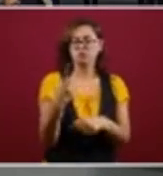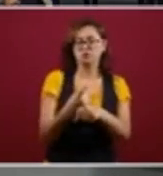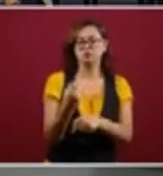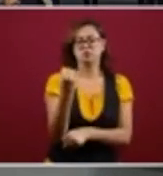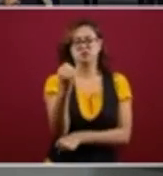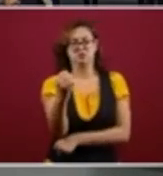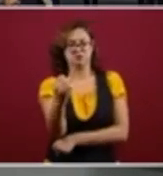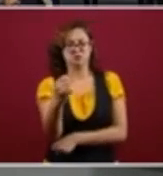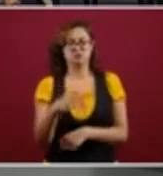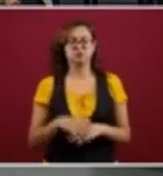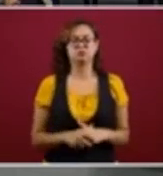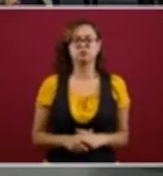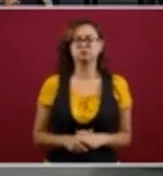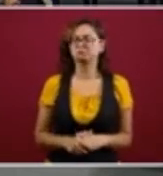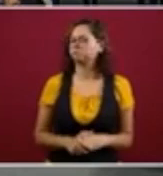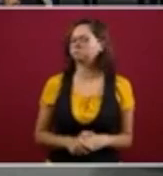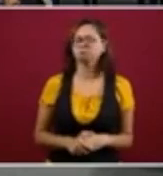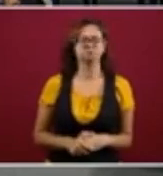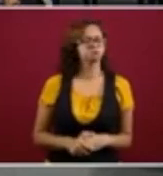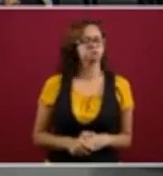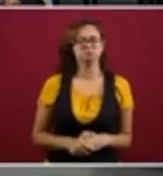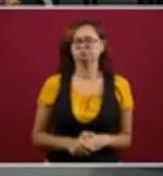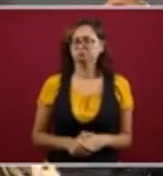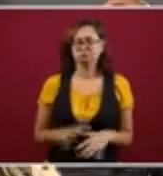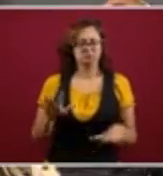No, no se va a modificar nada.